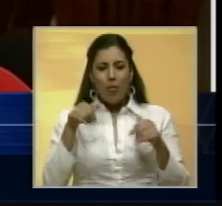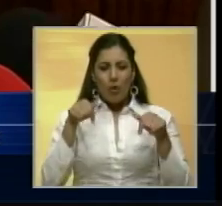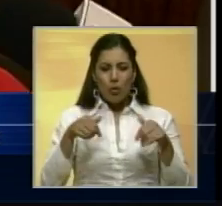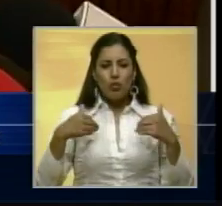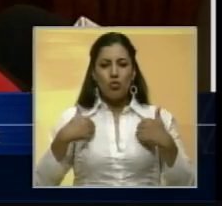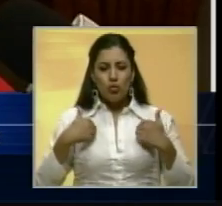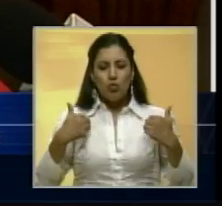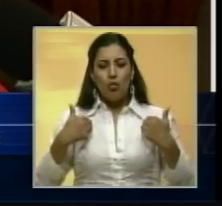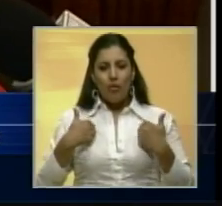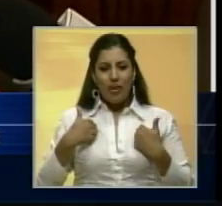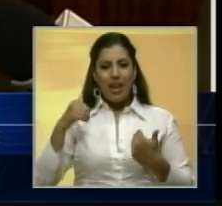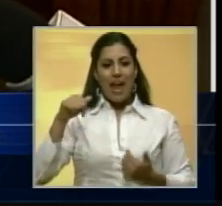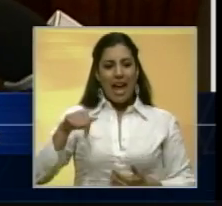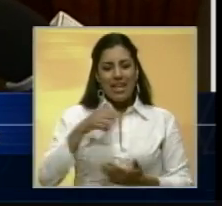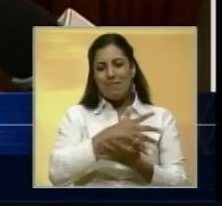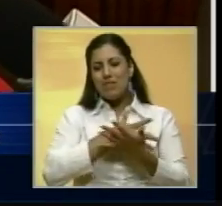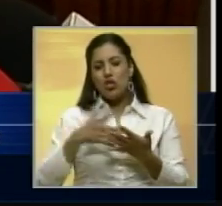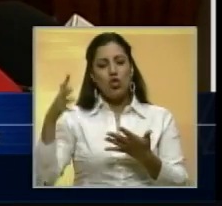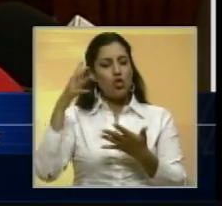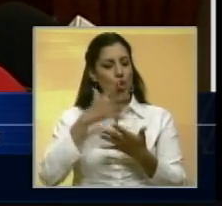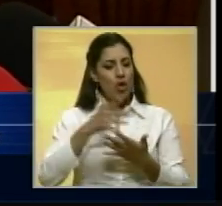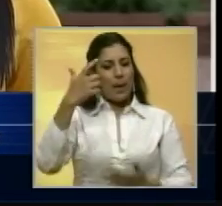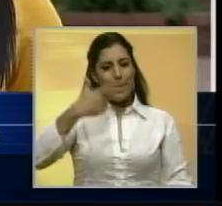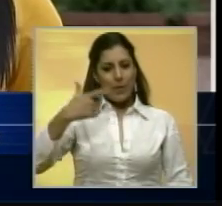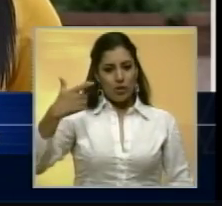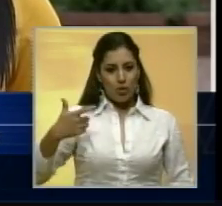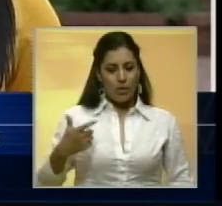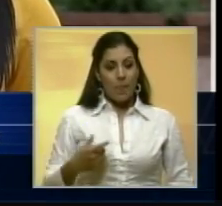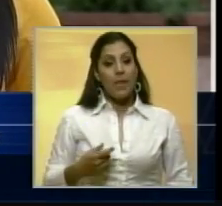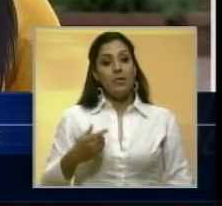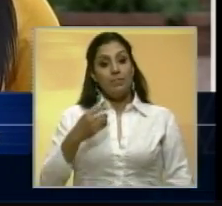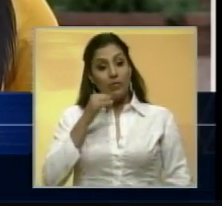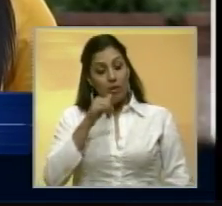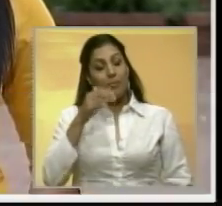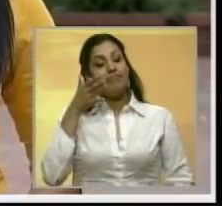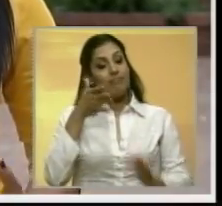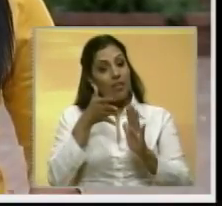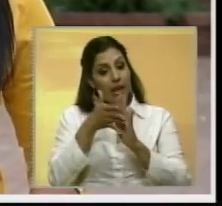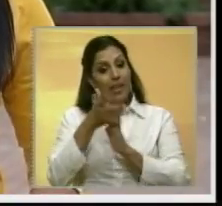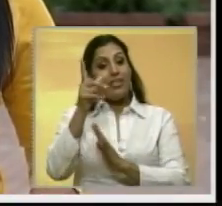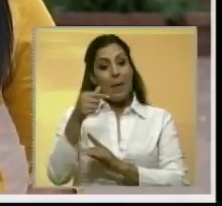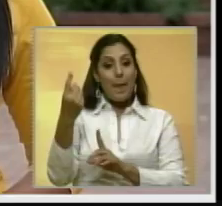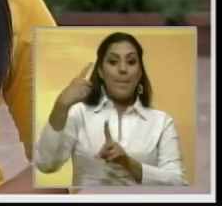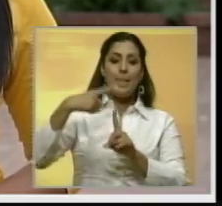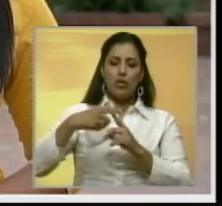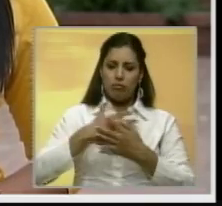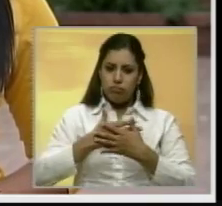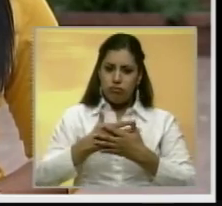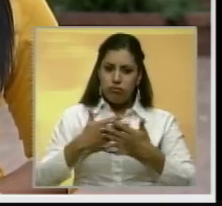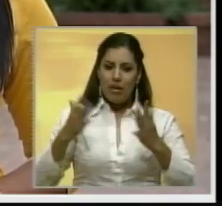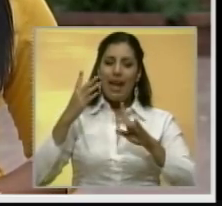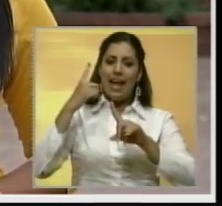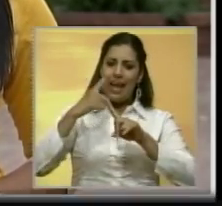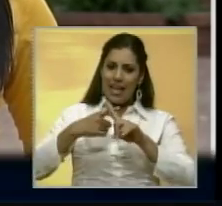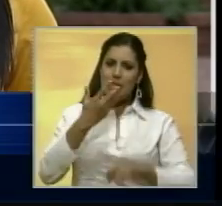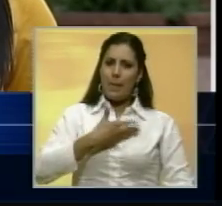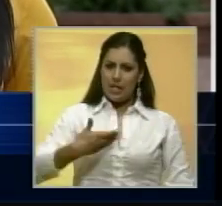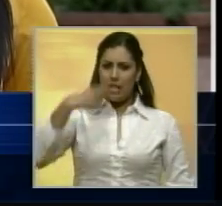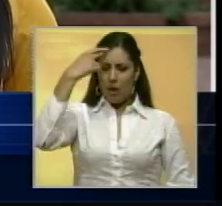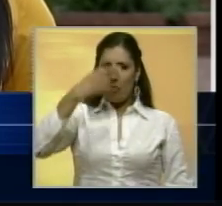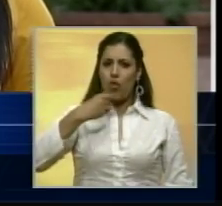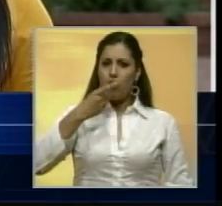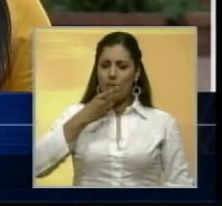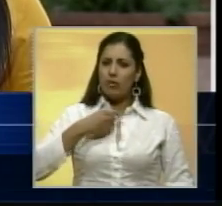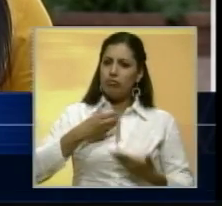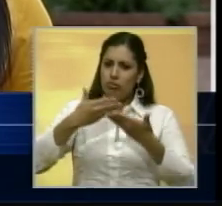hoy agobian a millones de compatriotas. Gaviria acotó que pusieron a la orden del expresidente dominicano